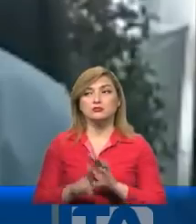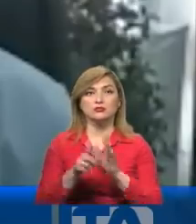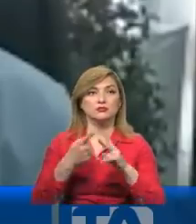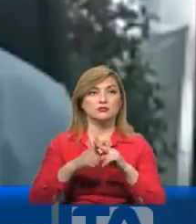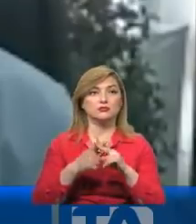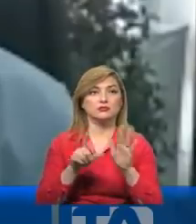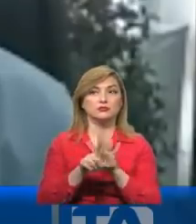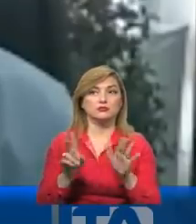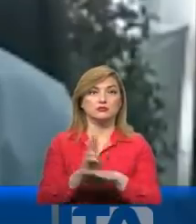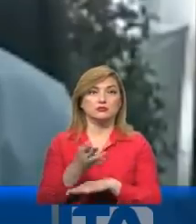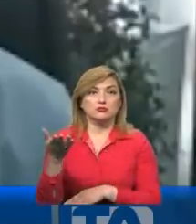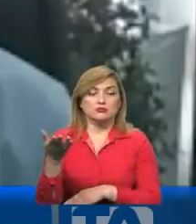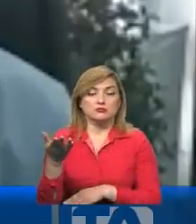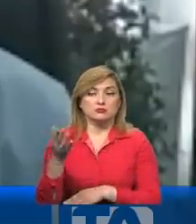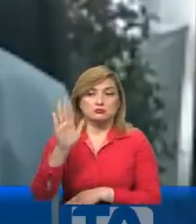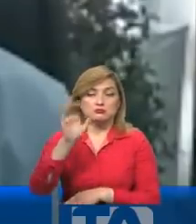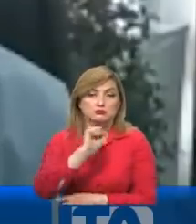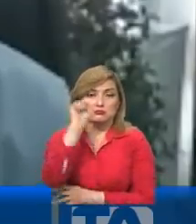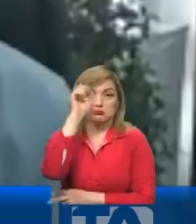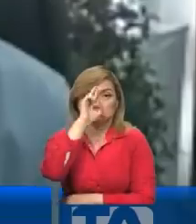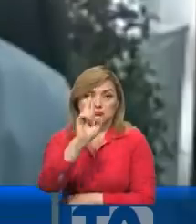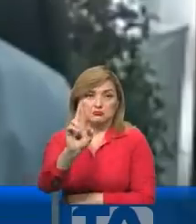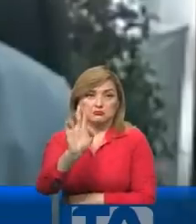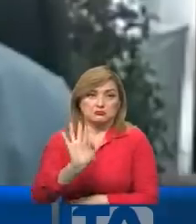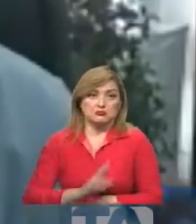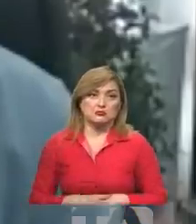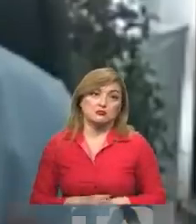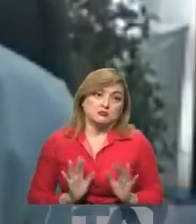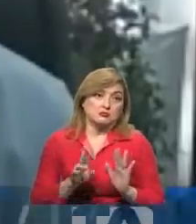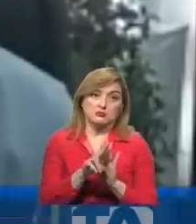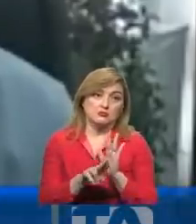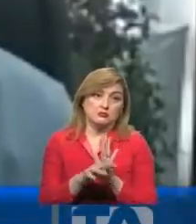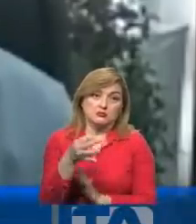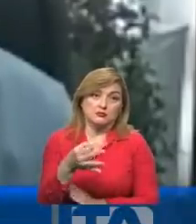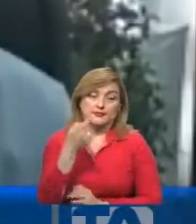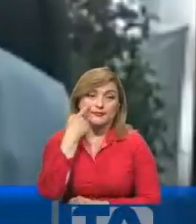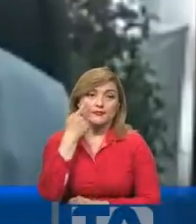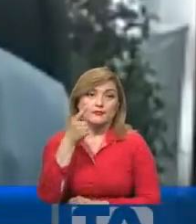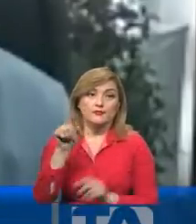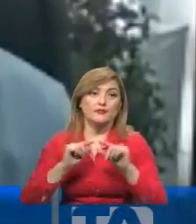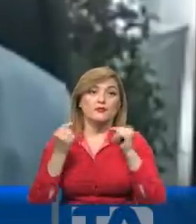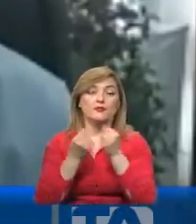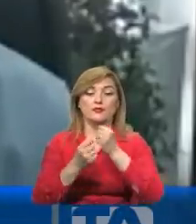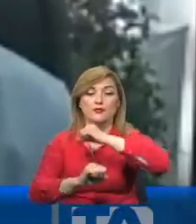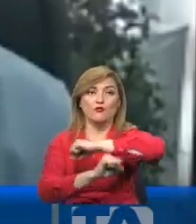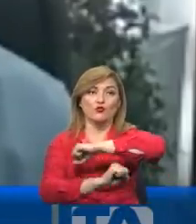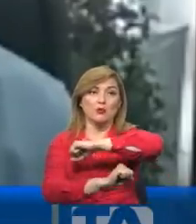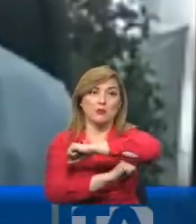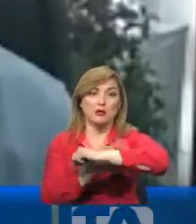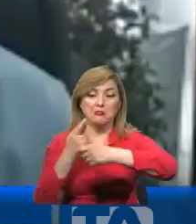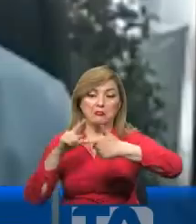que se los tiene que respetar. Hay que cumplir la normativa, veamos si los grupos tienen